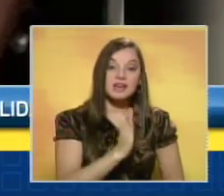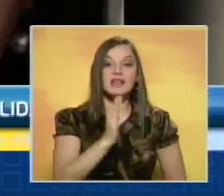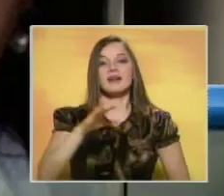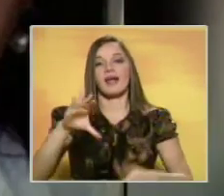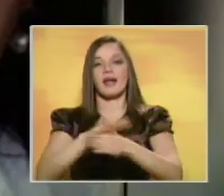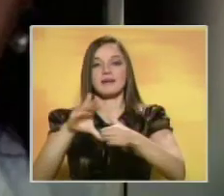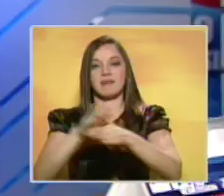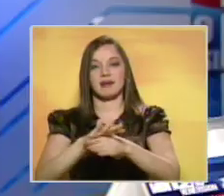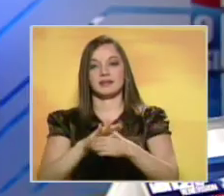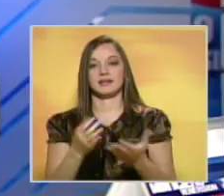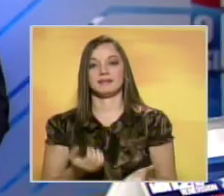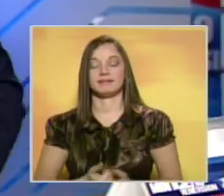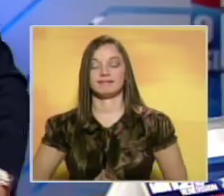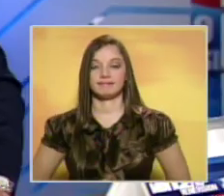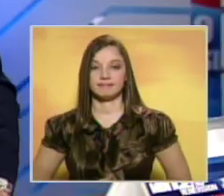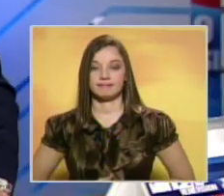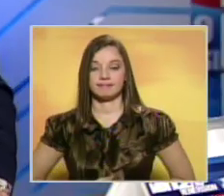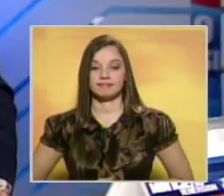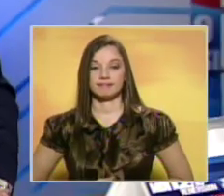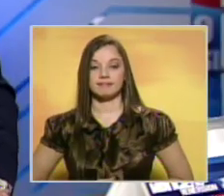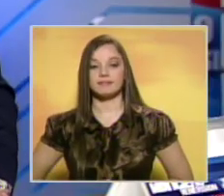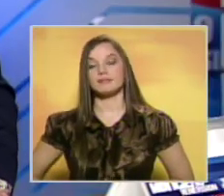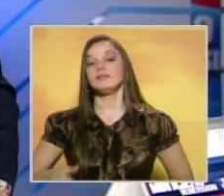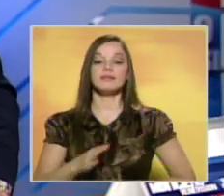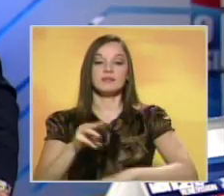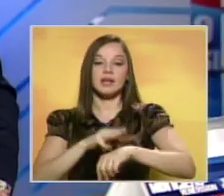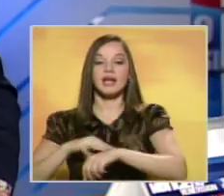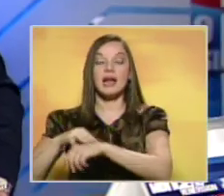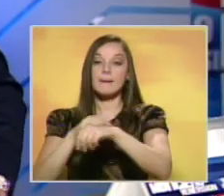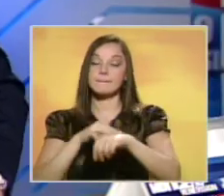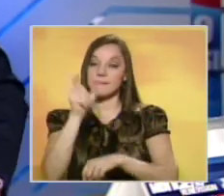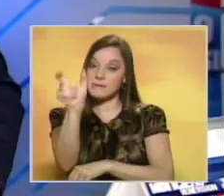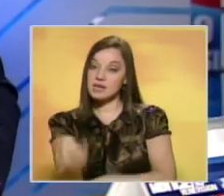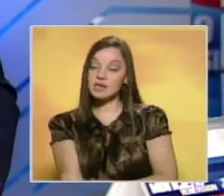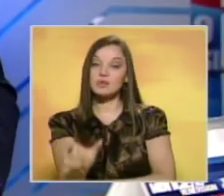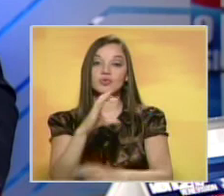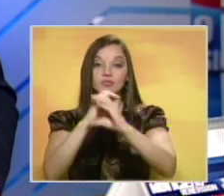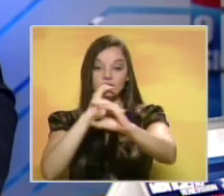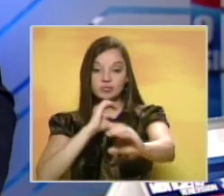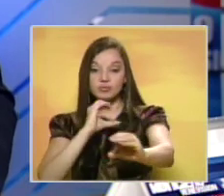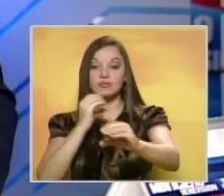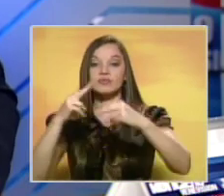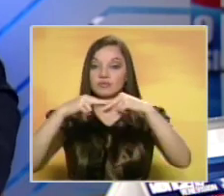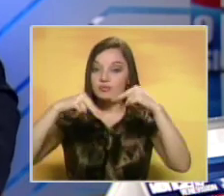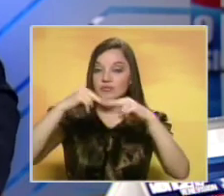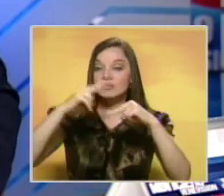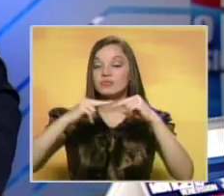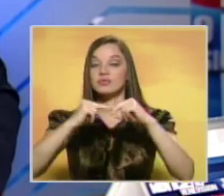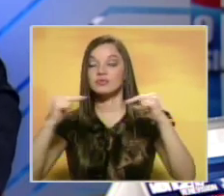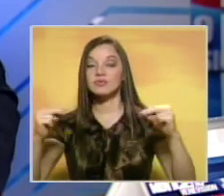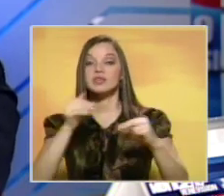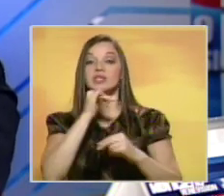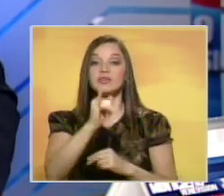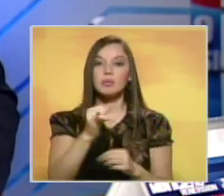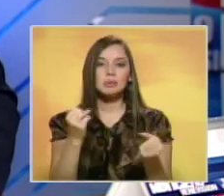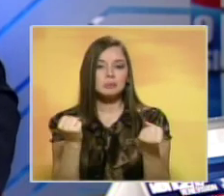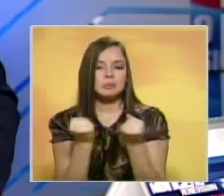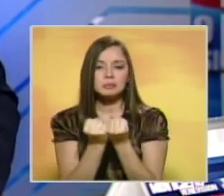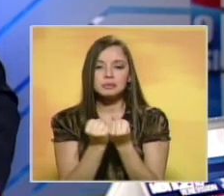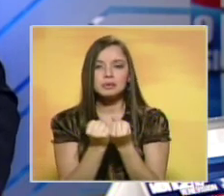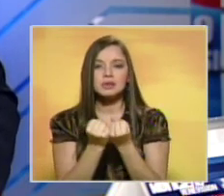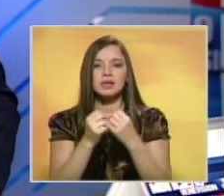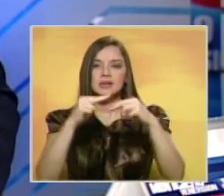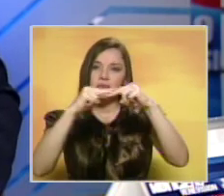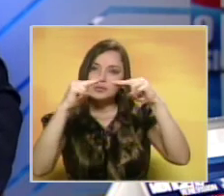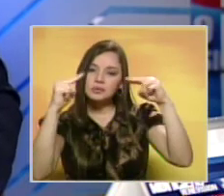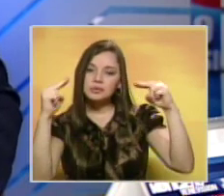en Alemania. El ministro de Transporte Terrestre y Obras Públicas, Ayman El Troudy, informó esta mañana sobre el colapso del puente